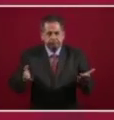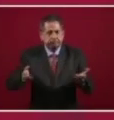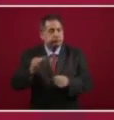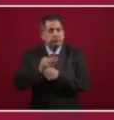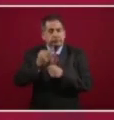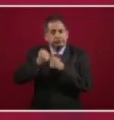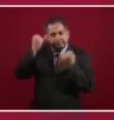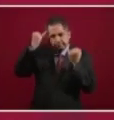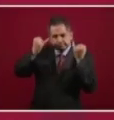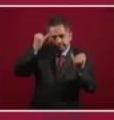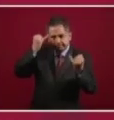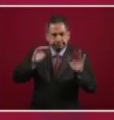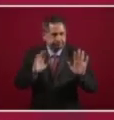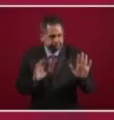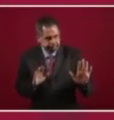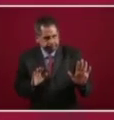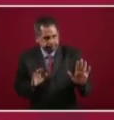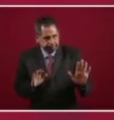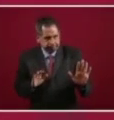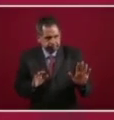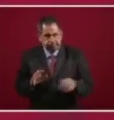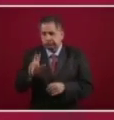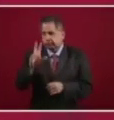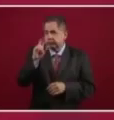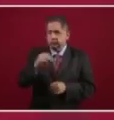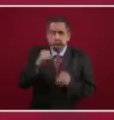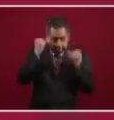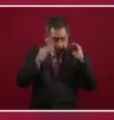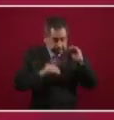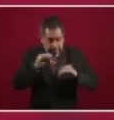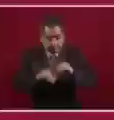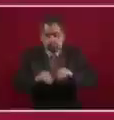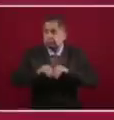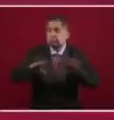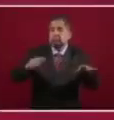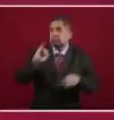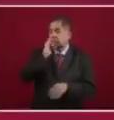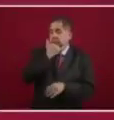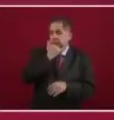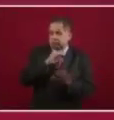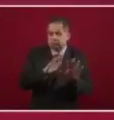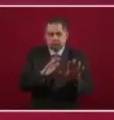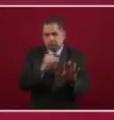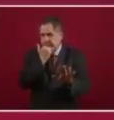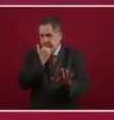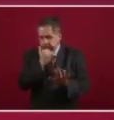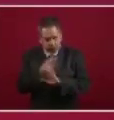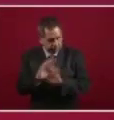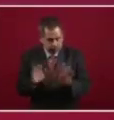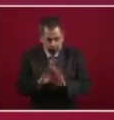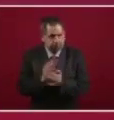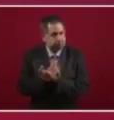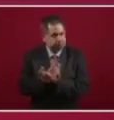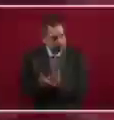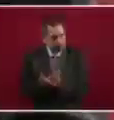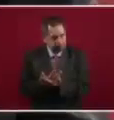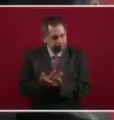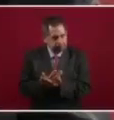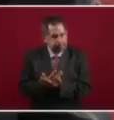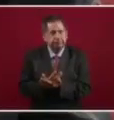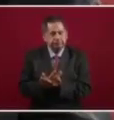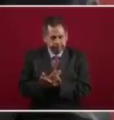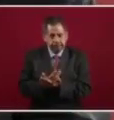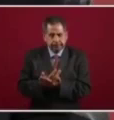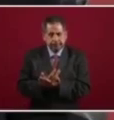hipotético, para no caer en eso, vamos a esperar qué están